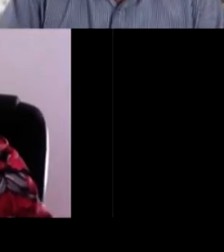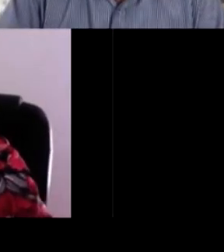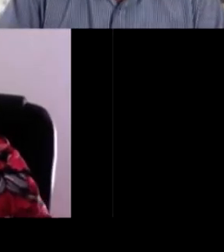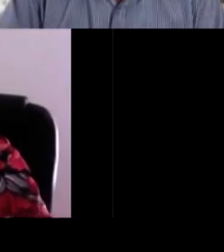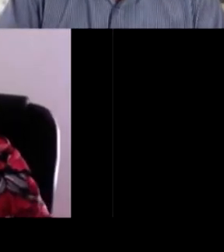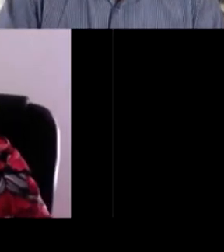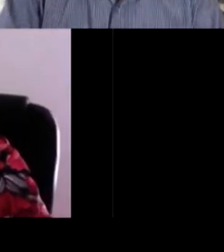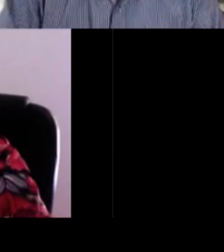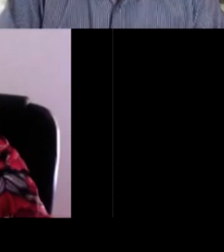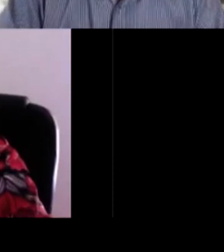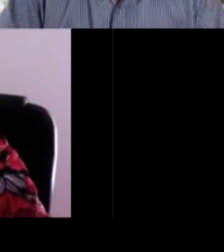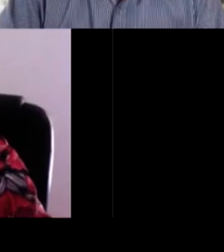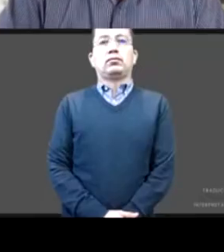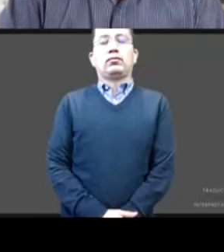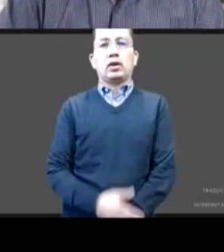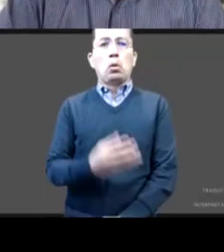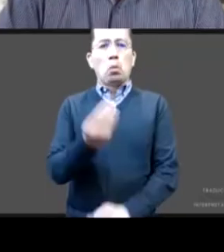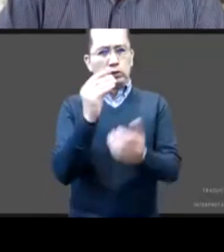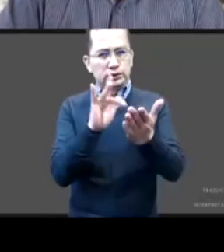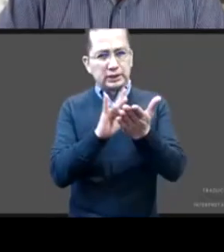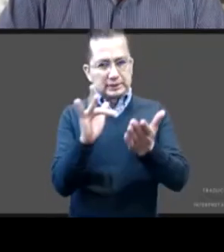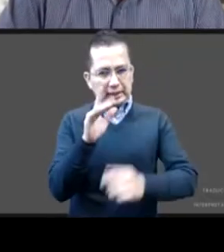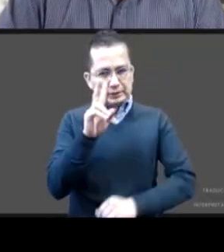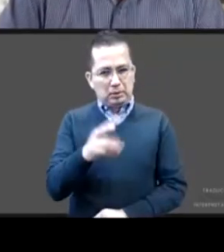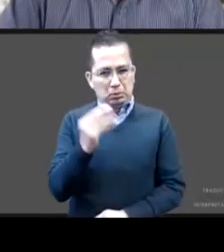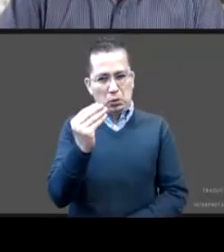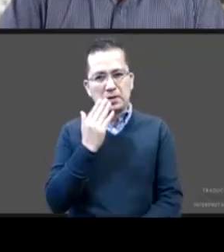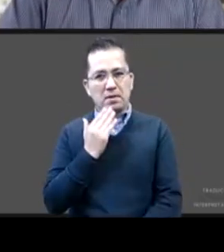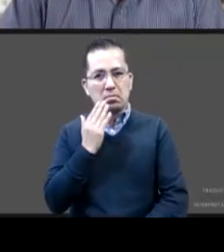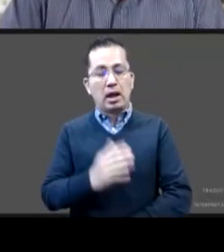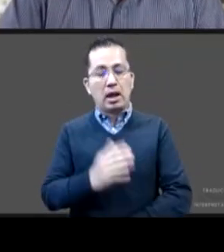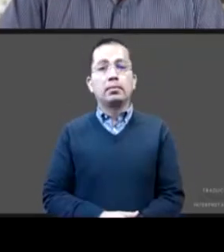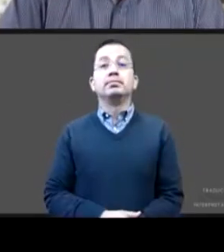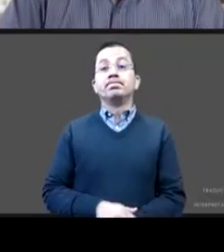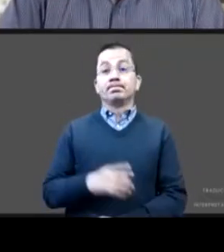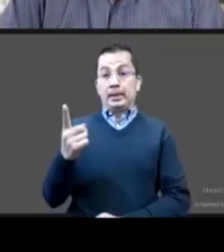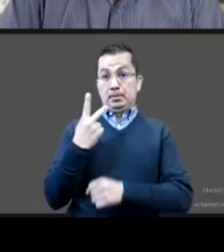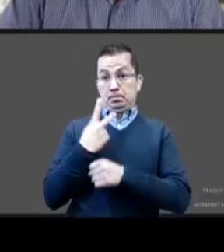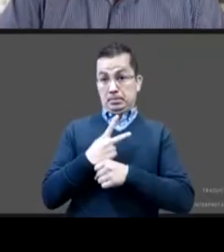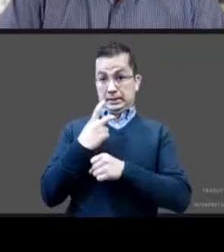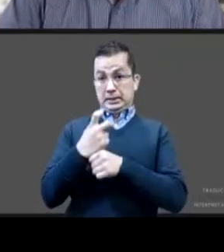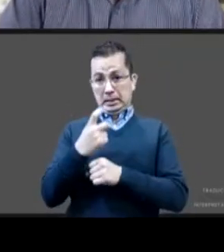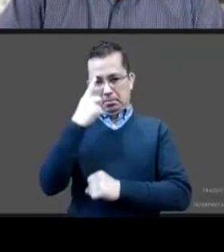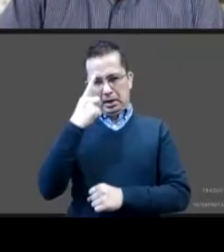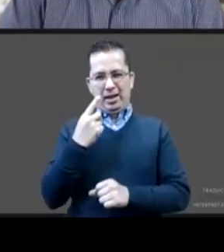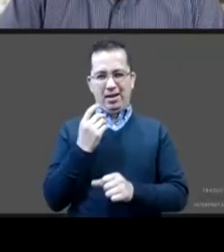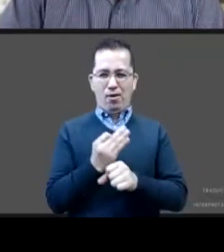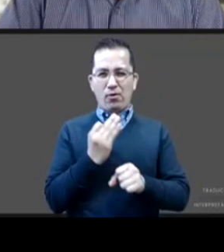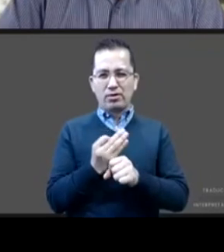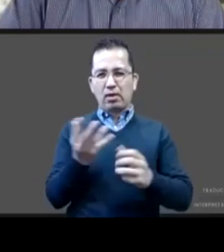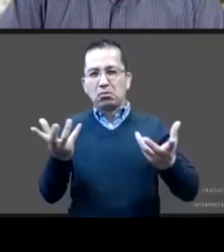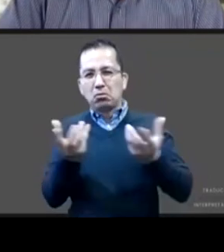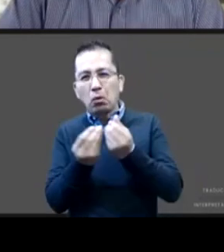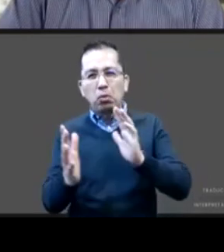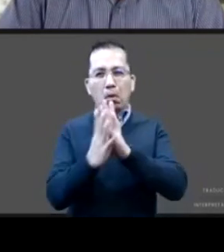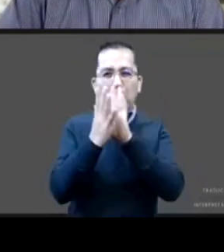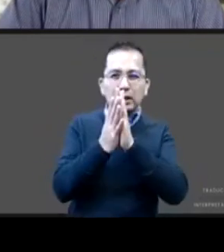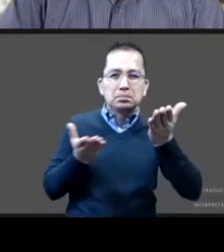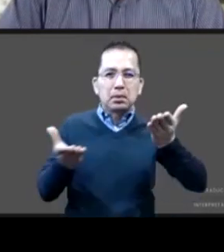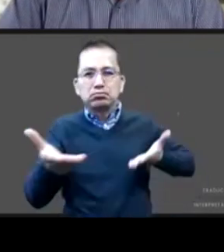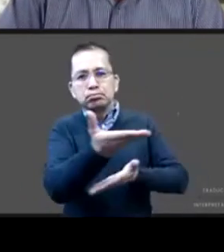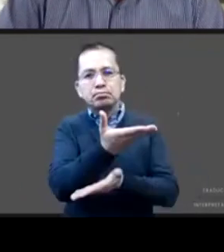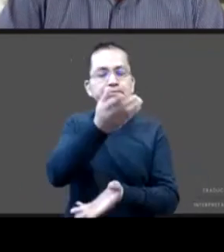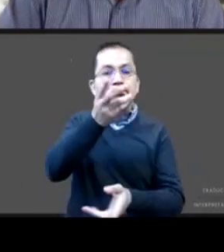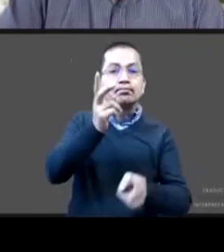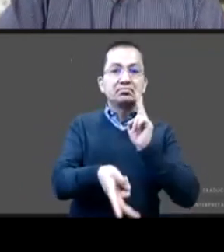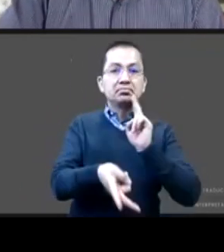Martín, el participar, la invitación para participar en este conversatorio, además con expertas que acabo